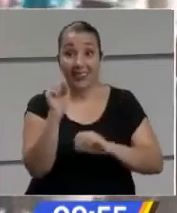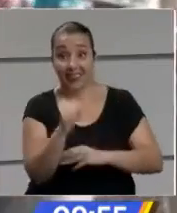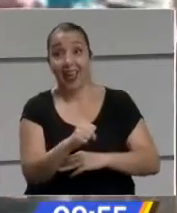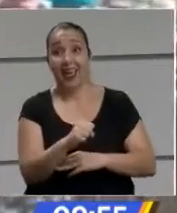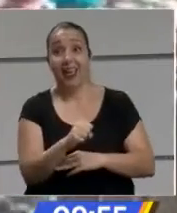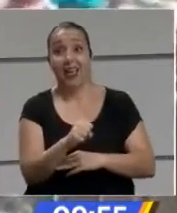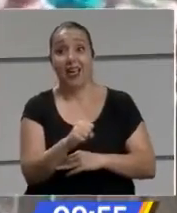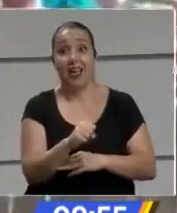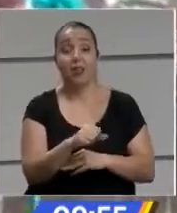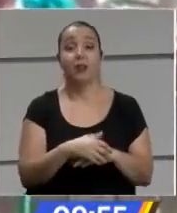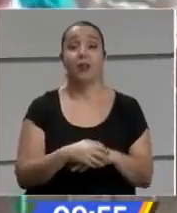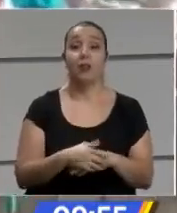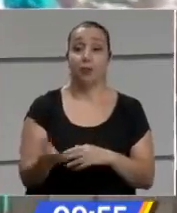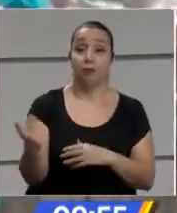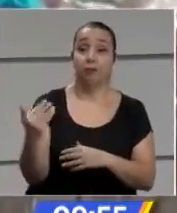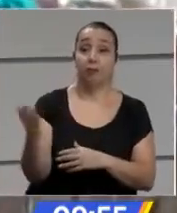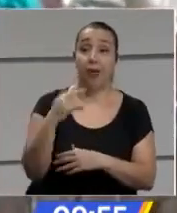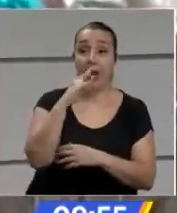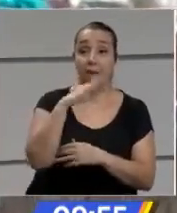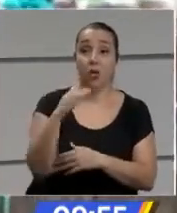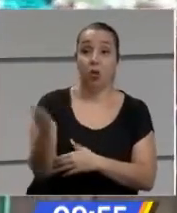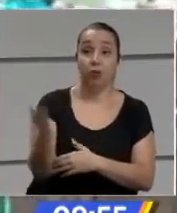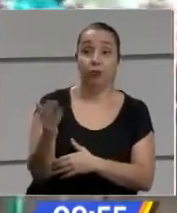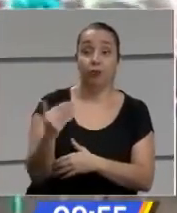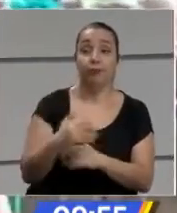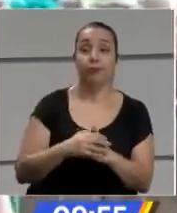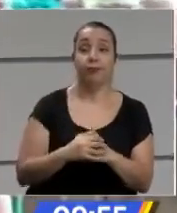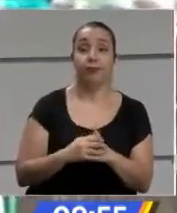mamito, mito, papá,